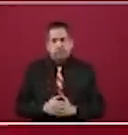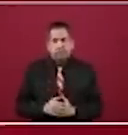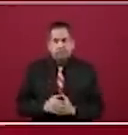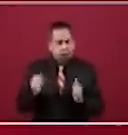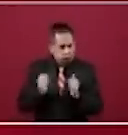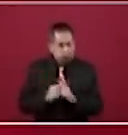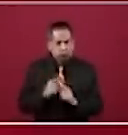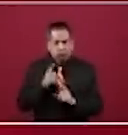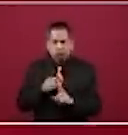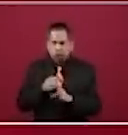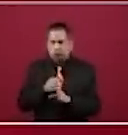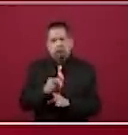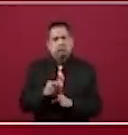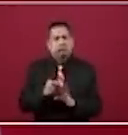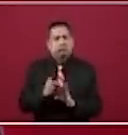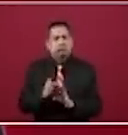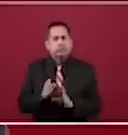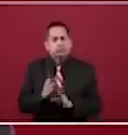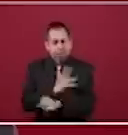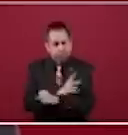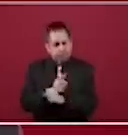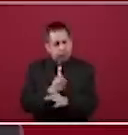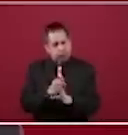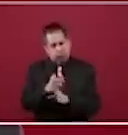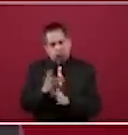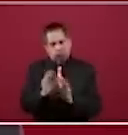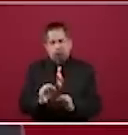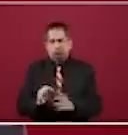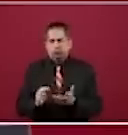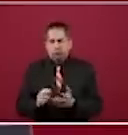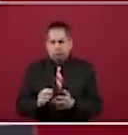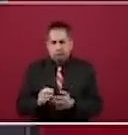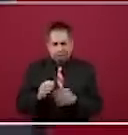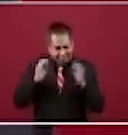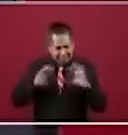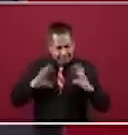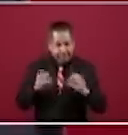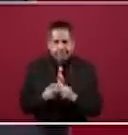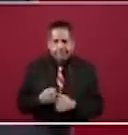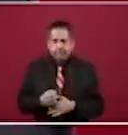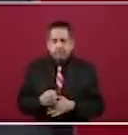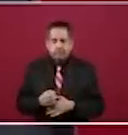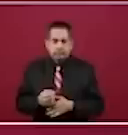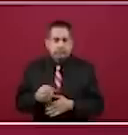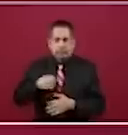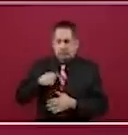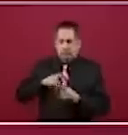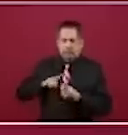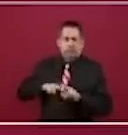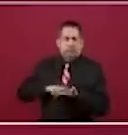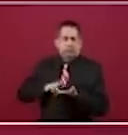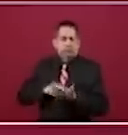con rectitud y parejos, pues no tendríamos autoridad.